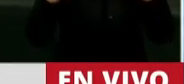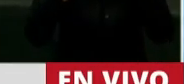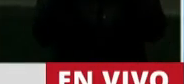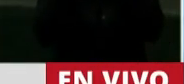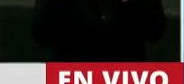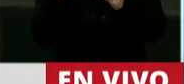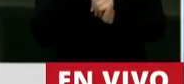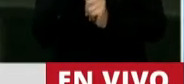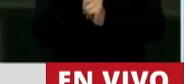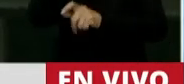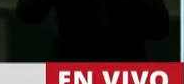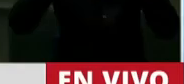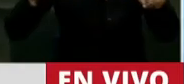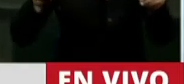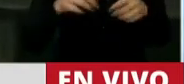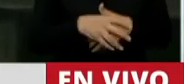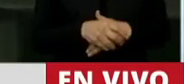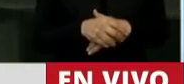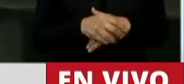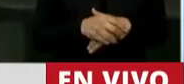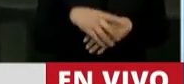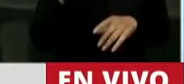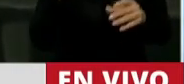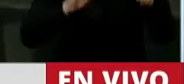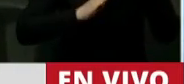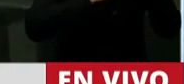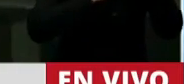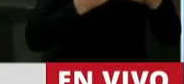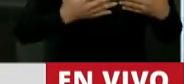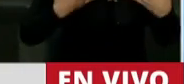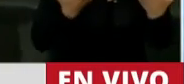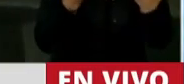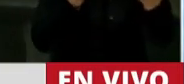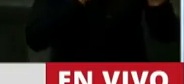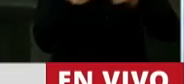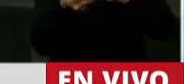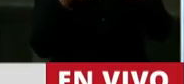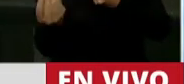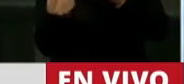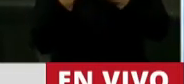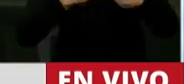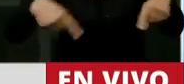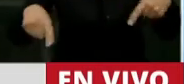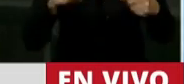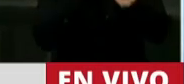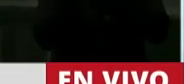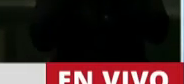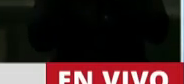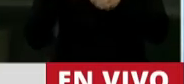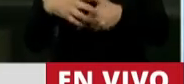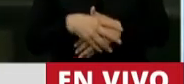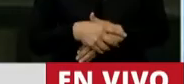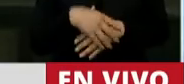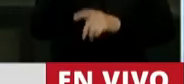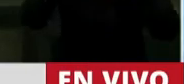alma humana, que se expresa por el amor, por la solidaridad, entre otras grandes virtudes que tiene el ser humano. En